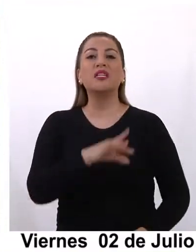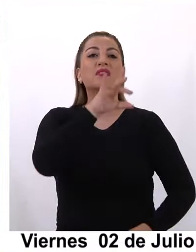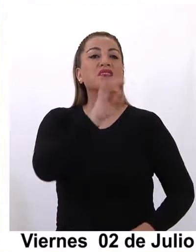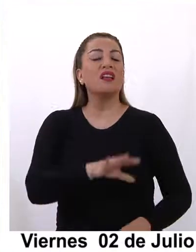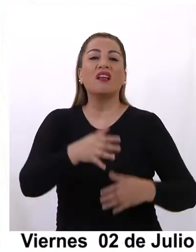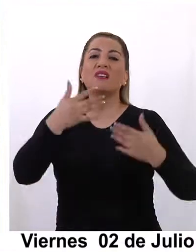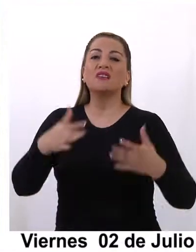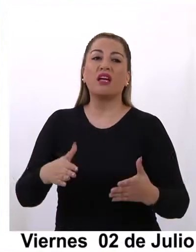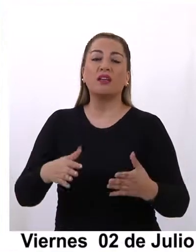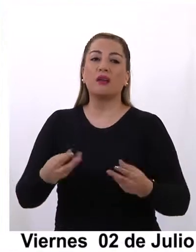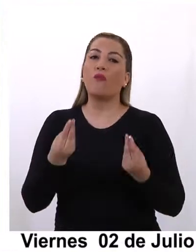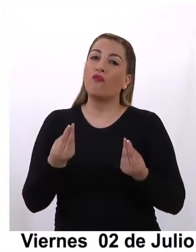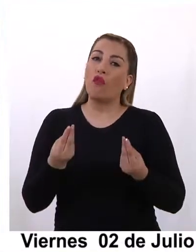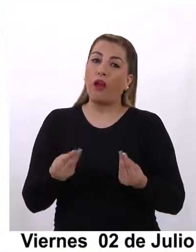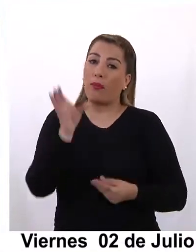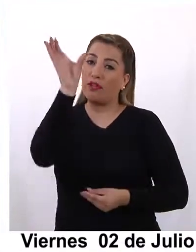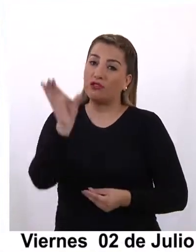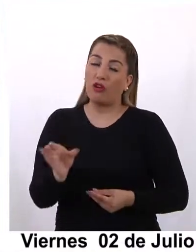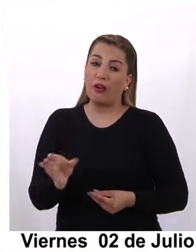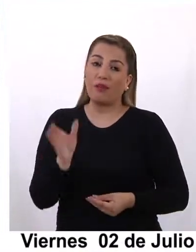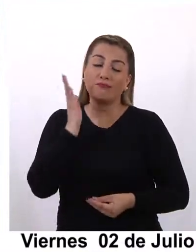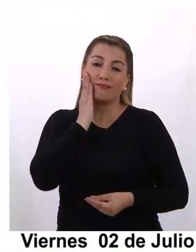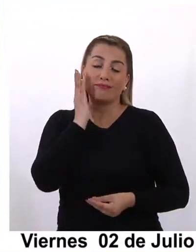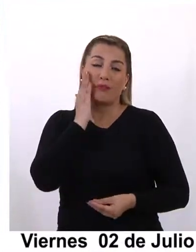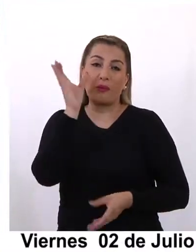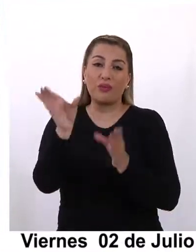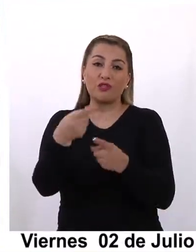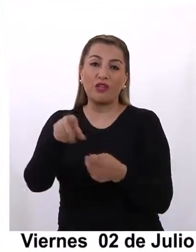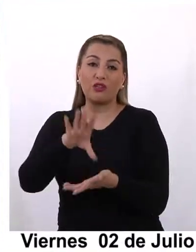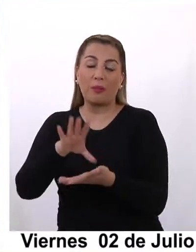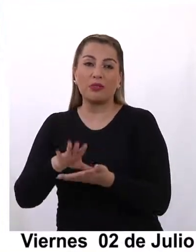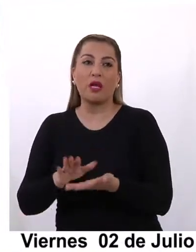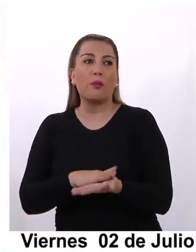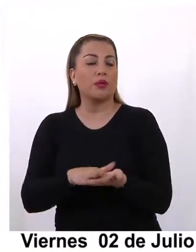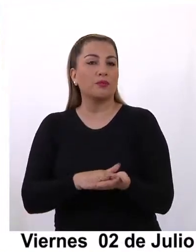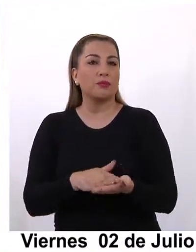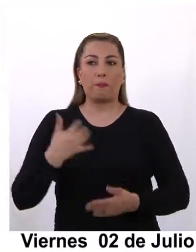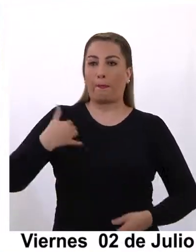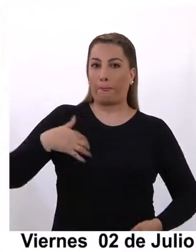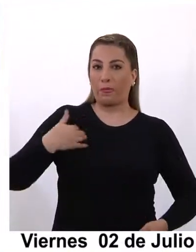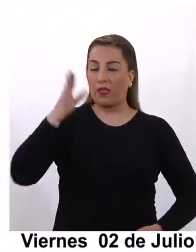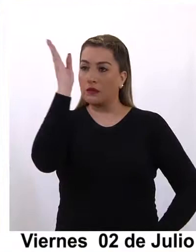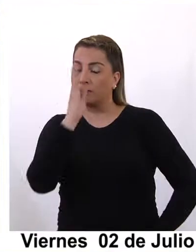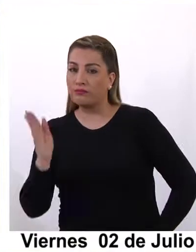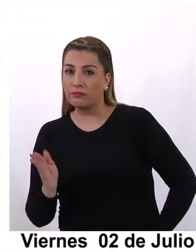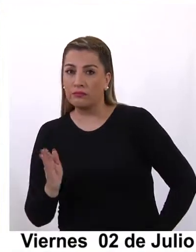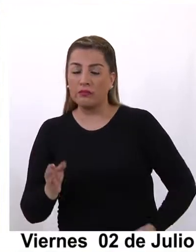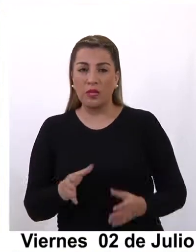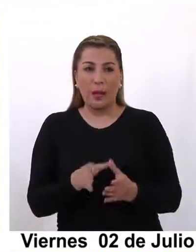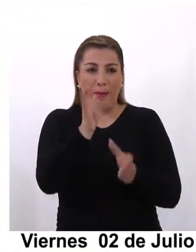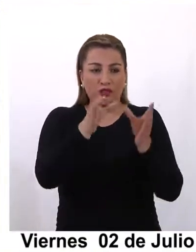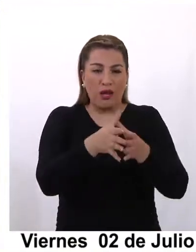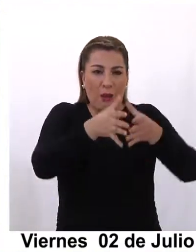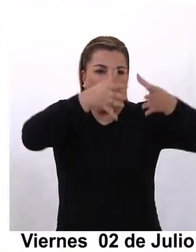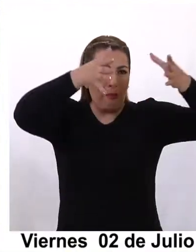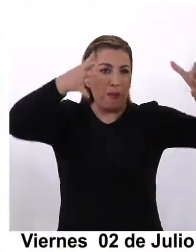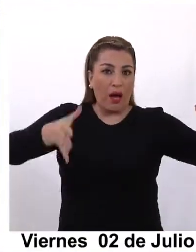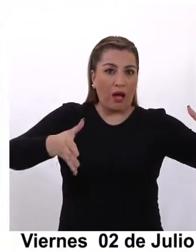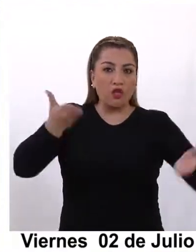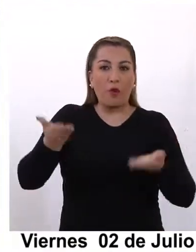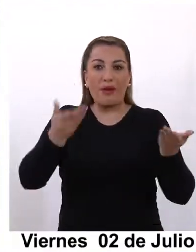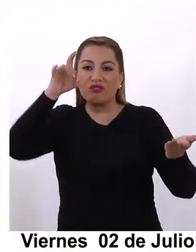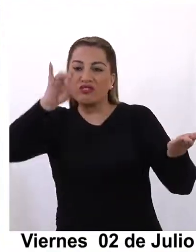sido ya muy generoso con los migrantes. Muy generoso, o sea, si uno compara a países como Argentina, Brasil, que tienen poblaciones muy superiores a las